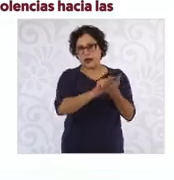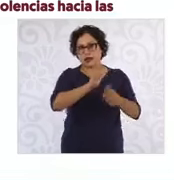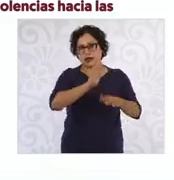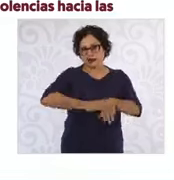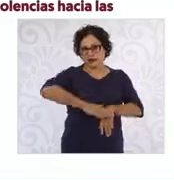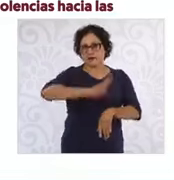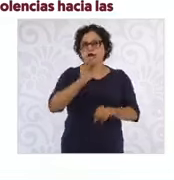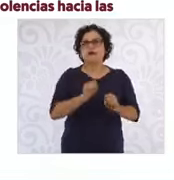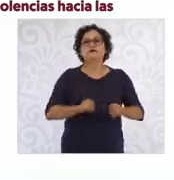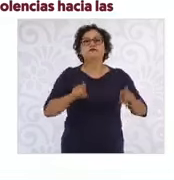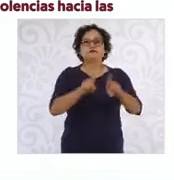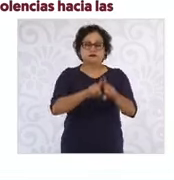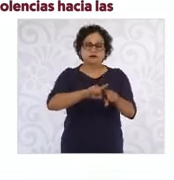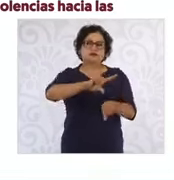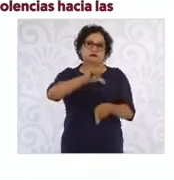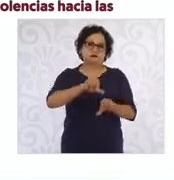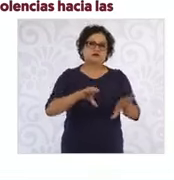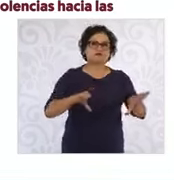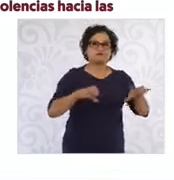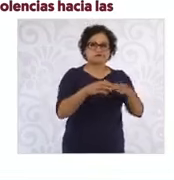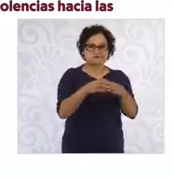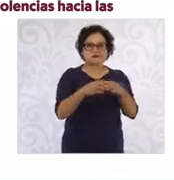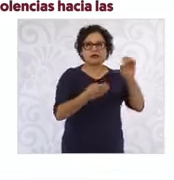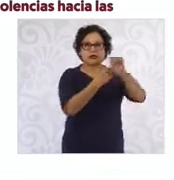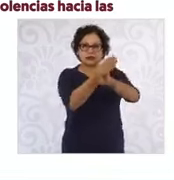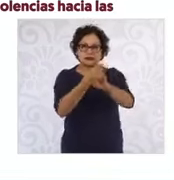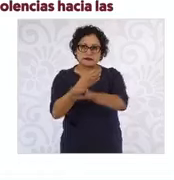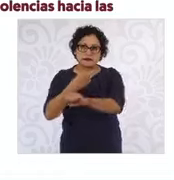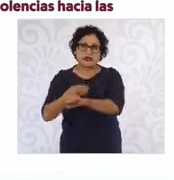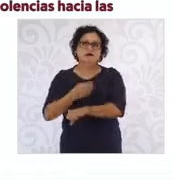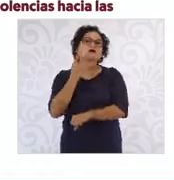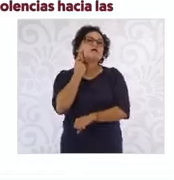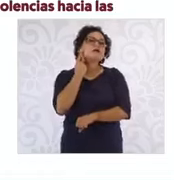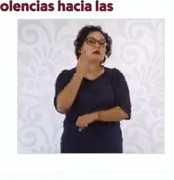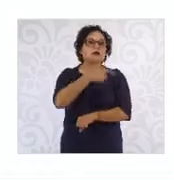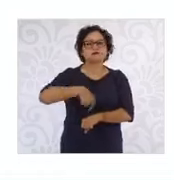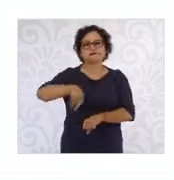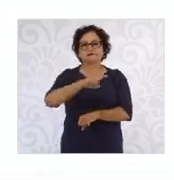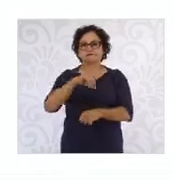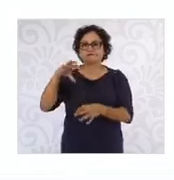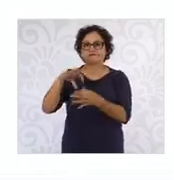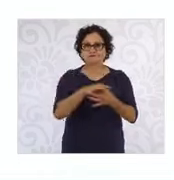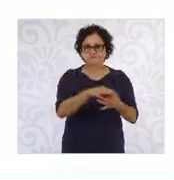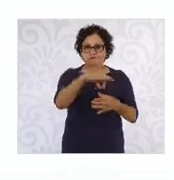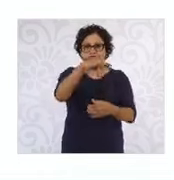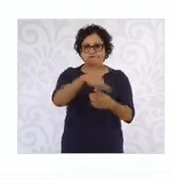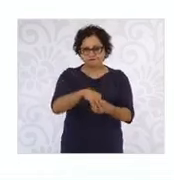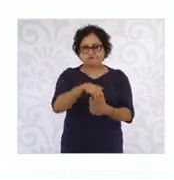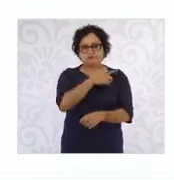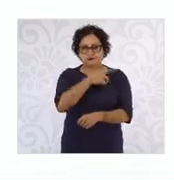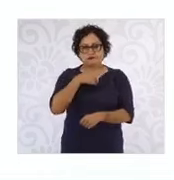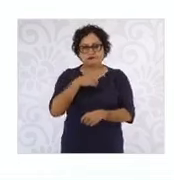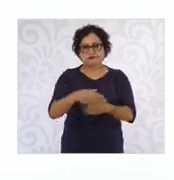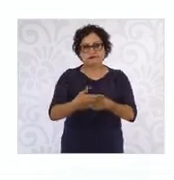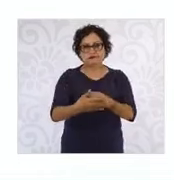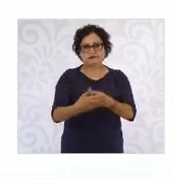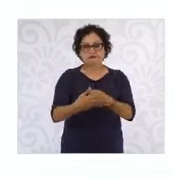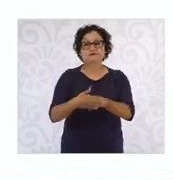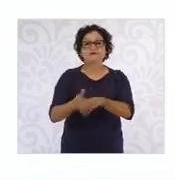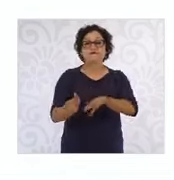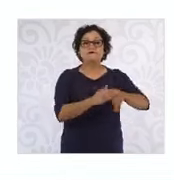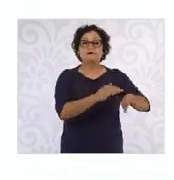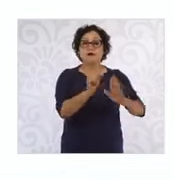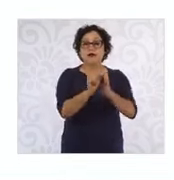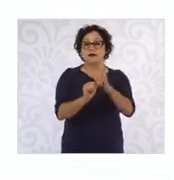congresos locales se legisle en consonancia. Adelante. El artículo 41,